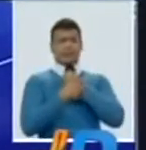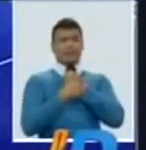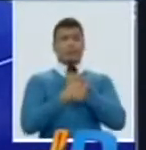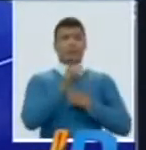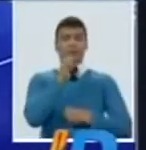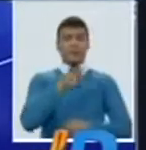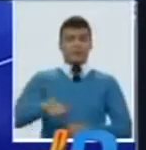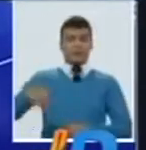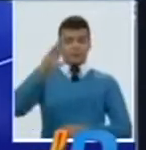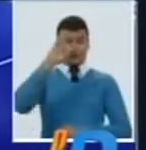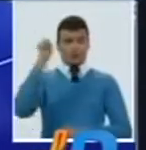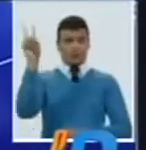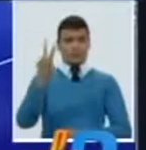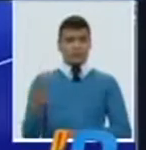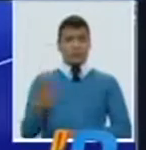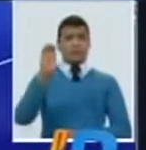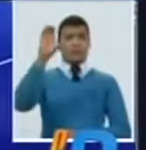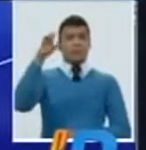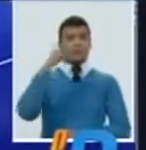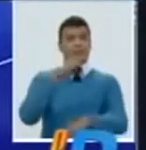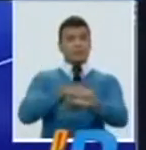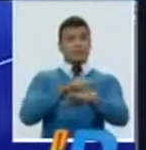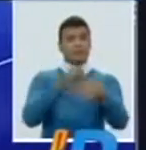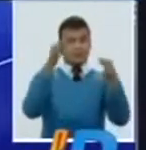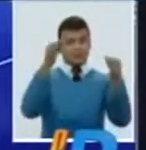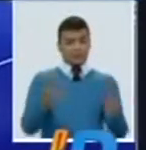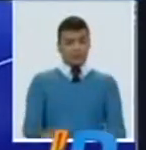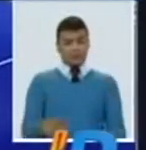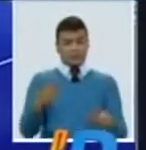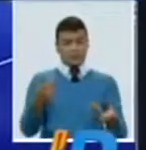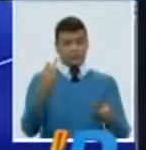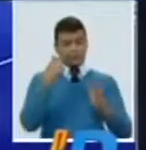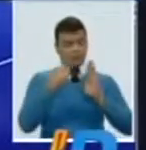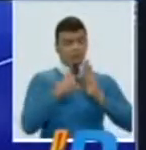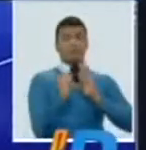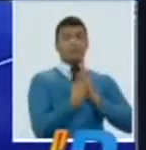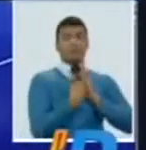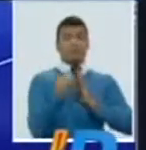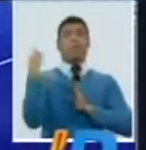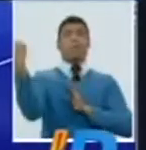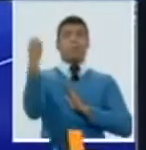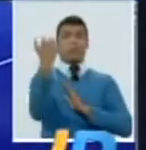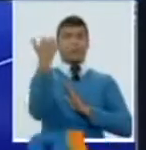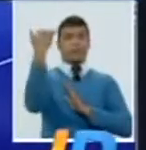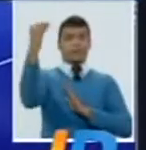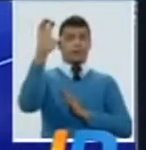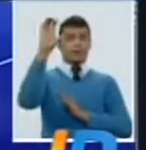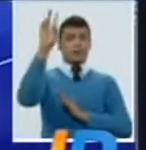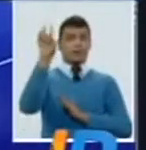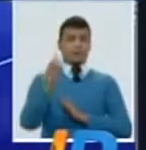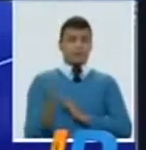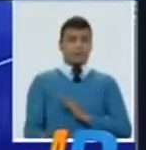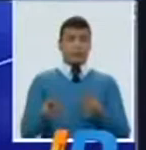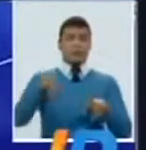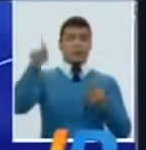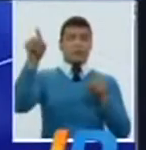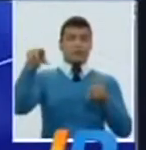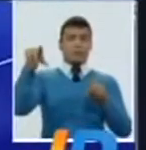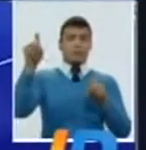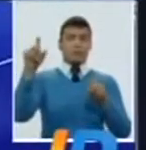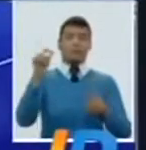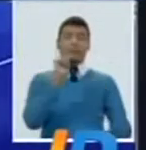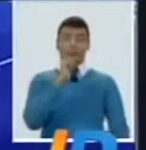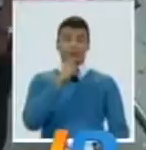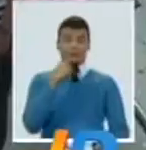por parte de la policía venezolana y afirmaron que su caso es solo un ejemplo de la realidad que viven muchos compatriotas que viajan por estos días a